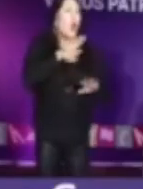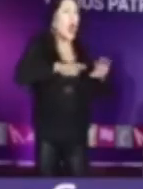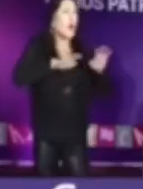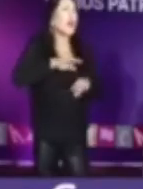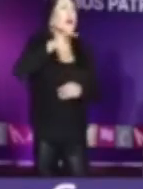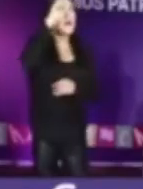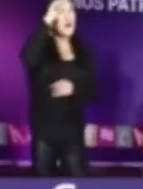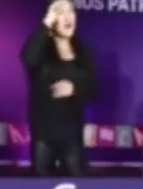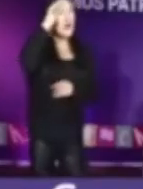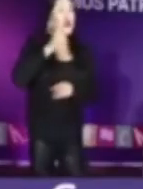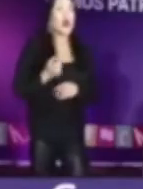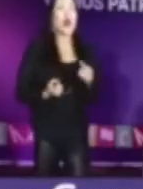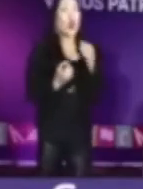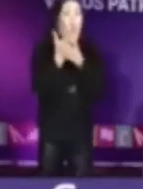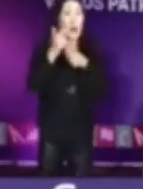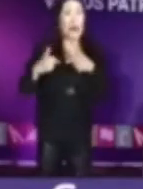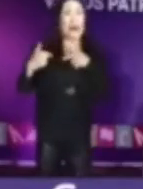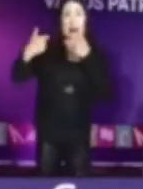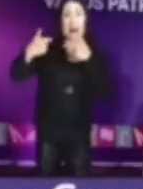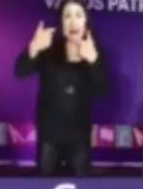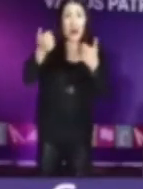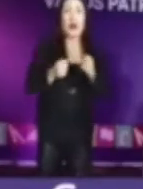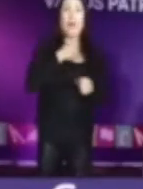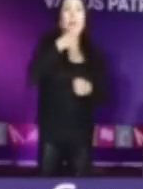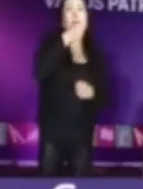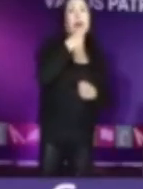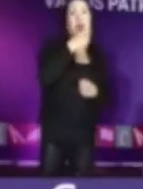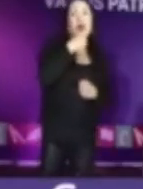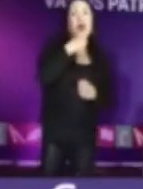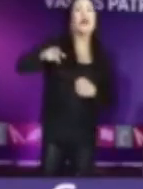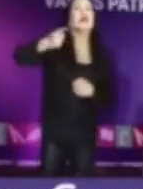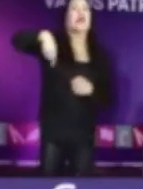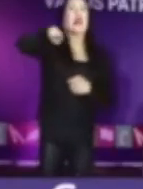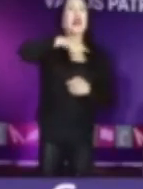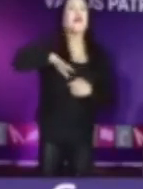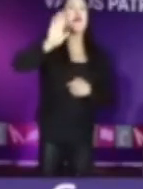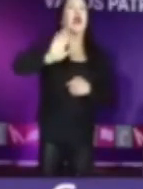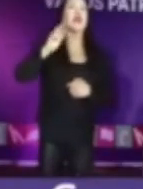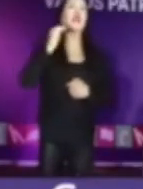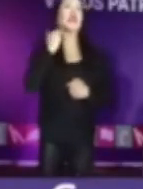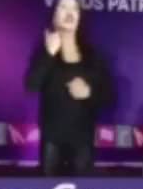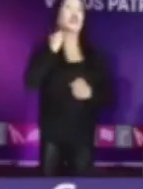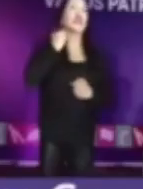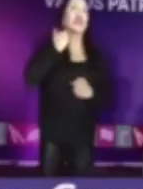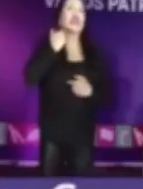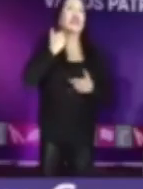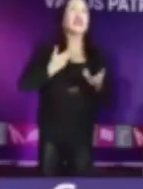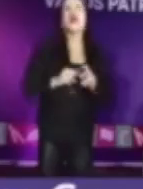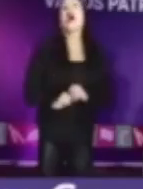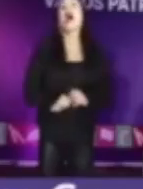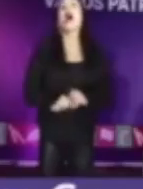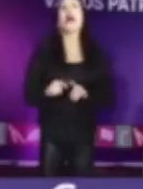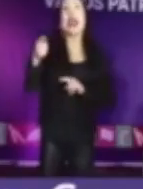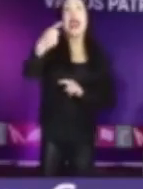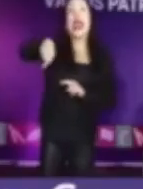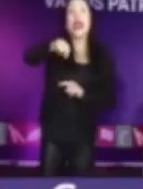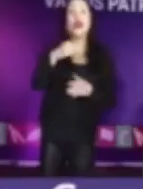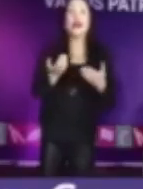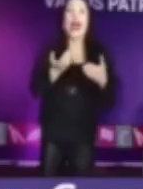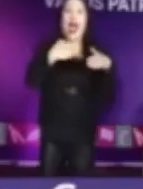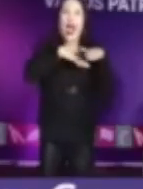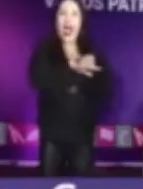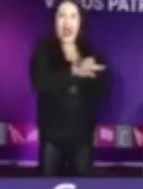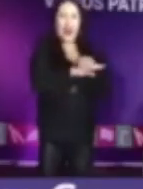impresión de que las nuevas generaciones de periodistas son como robots que los están formando en el sótano del New